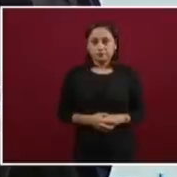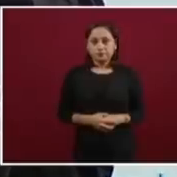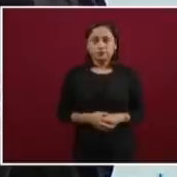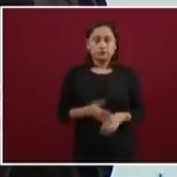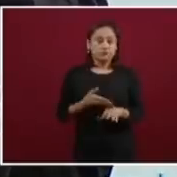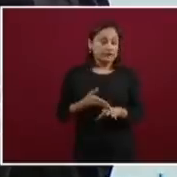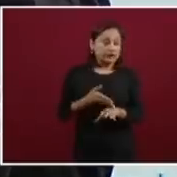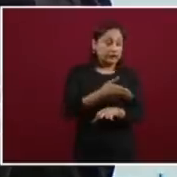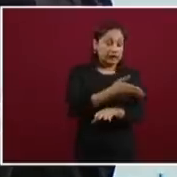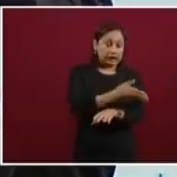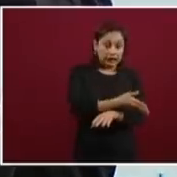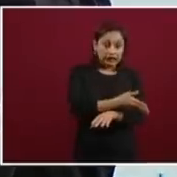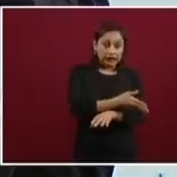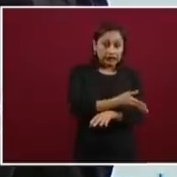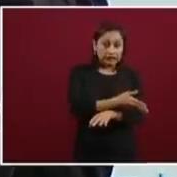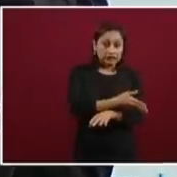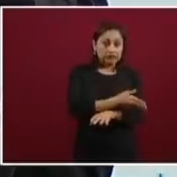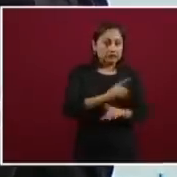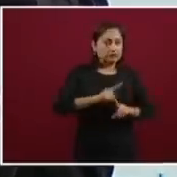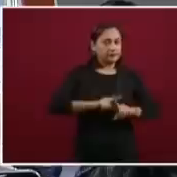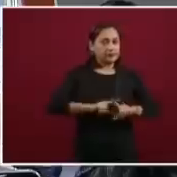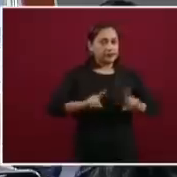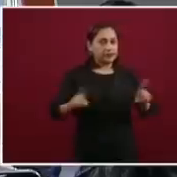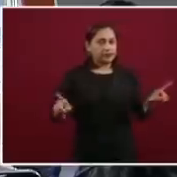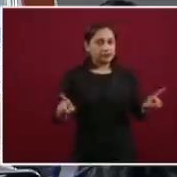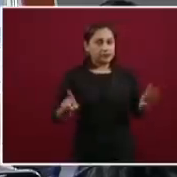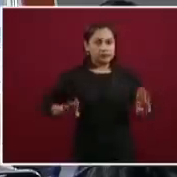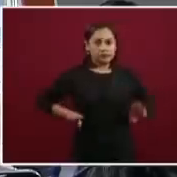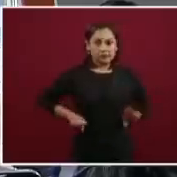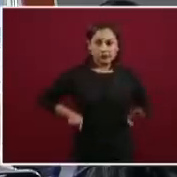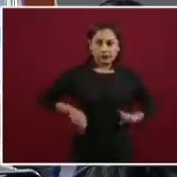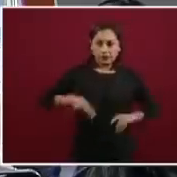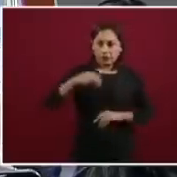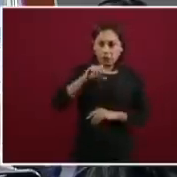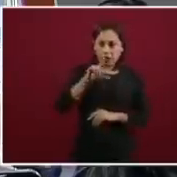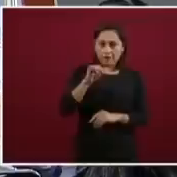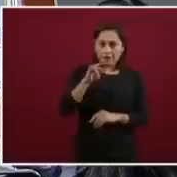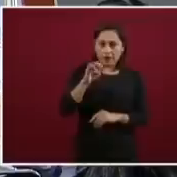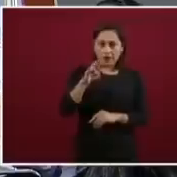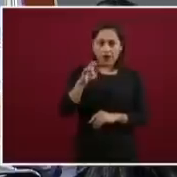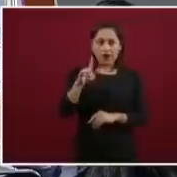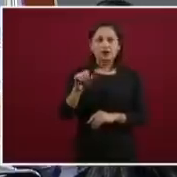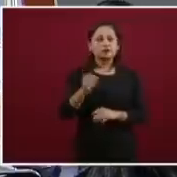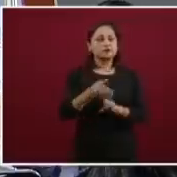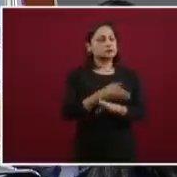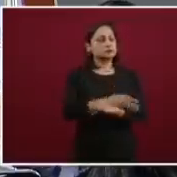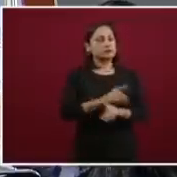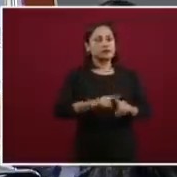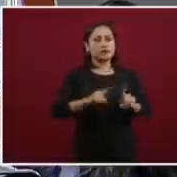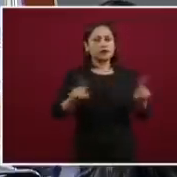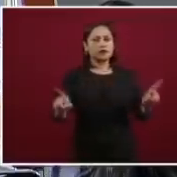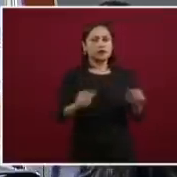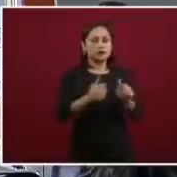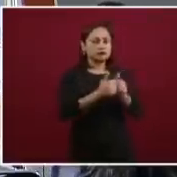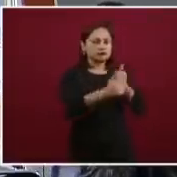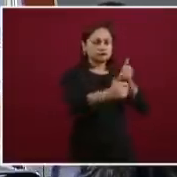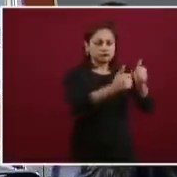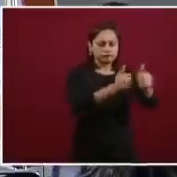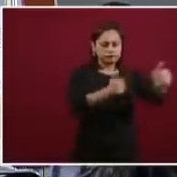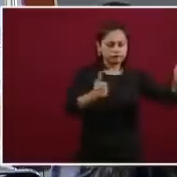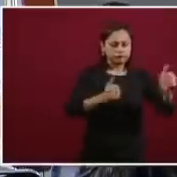considerado por los neoliberales se veía como una cosa aparte completamente